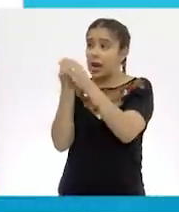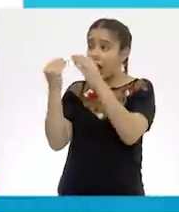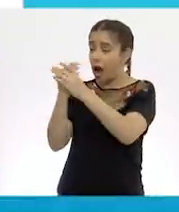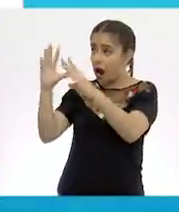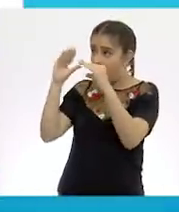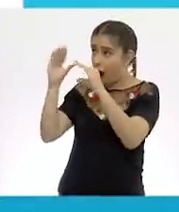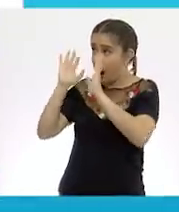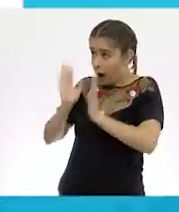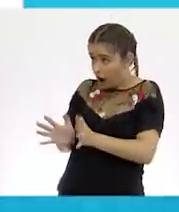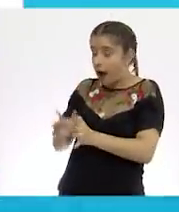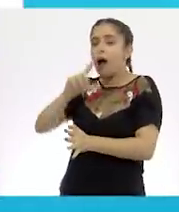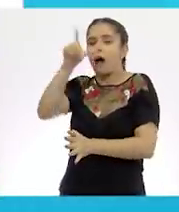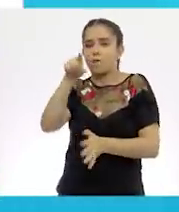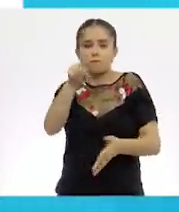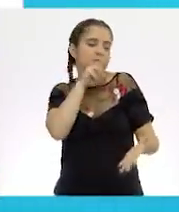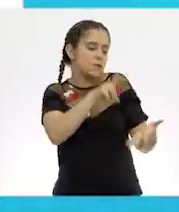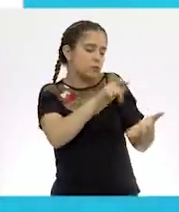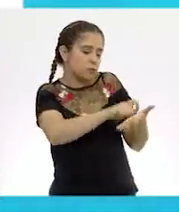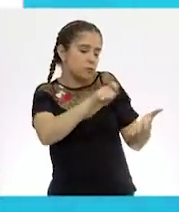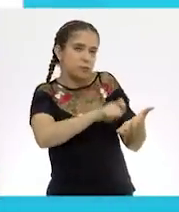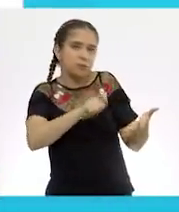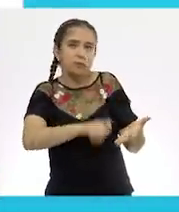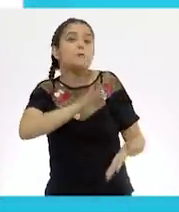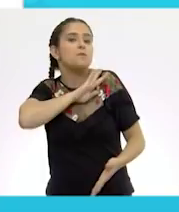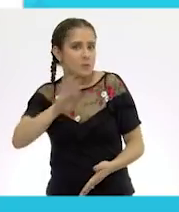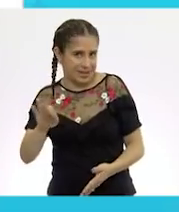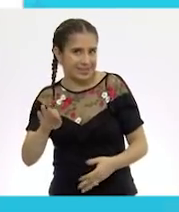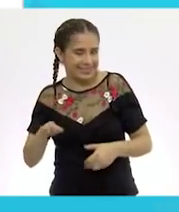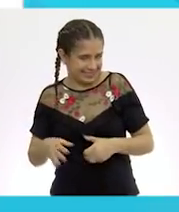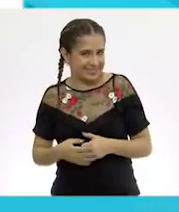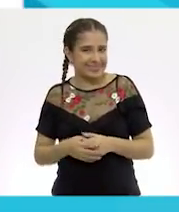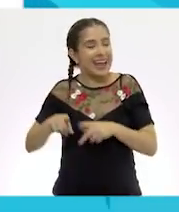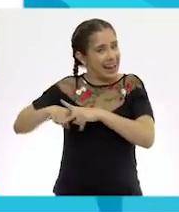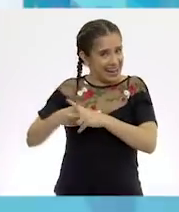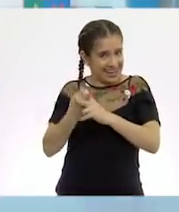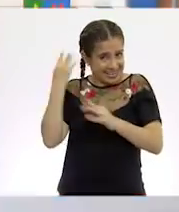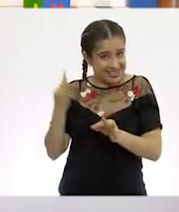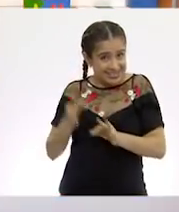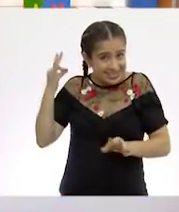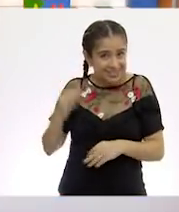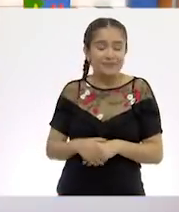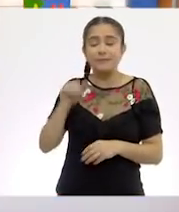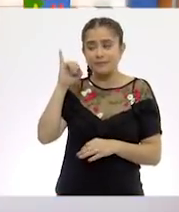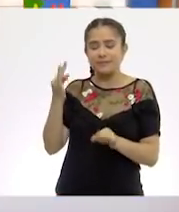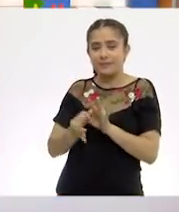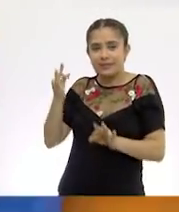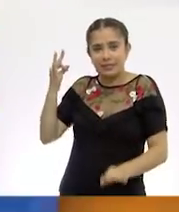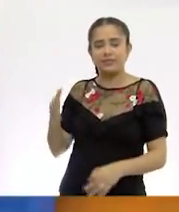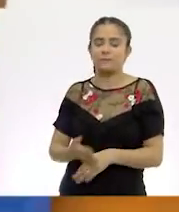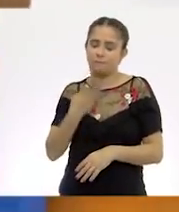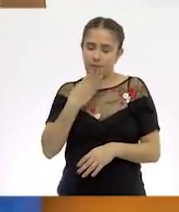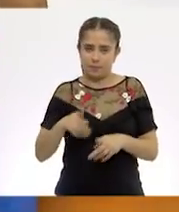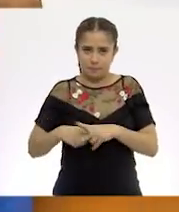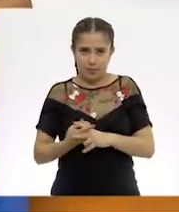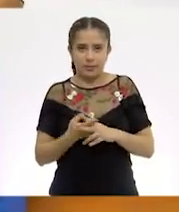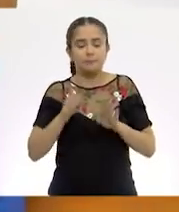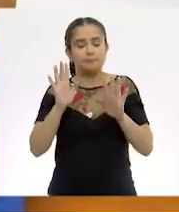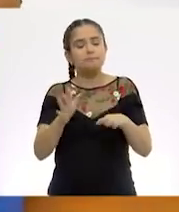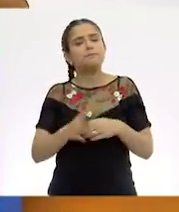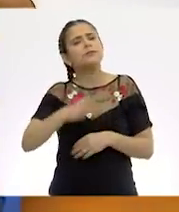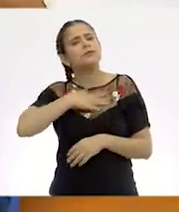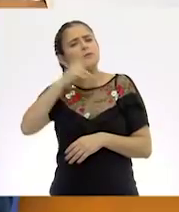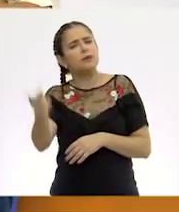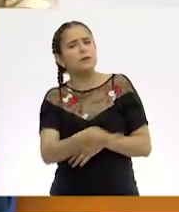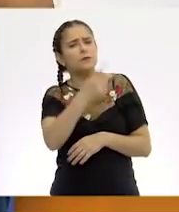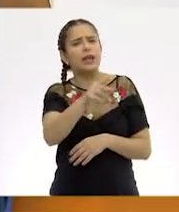aparece aquí. ¿Listos? Vamos Listas. a iniciar la clase, Alexia. Bueno, yo te pregunto, Alexia,